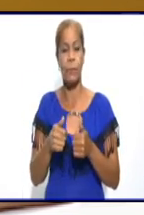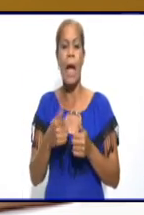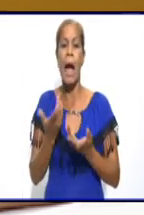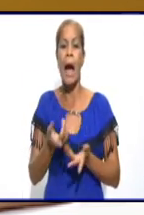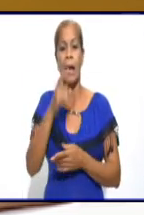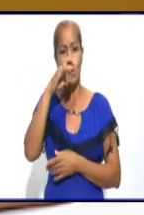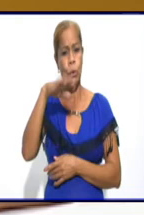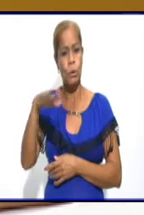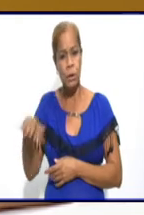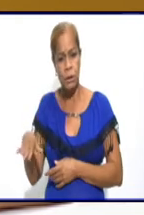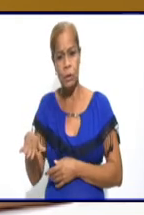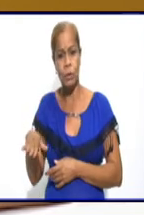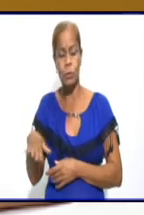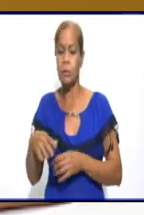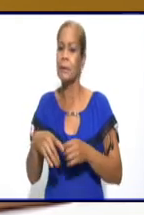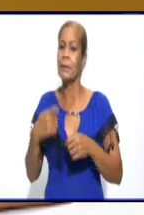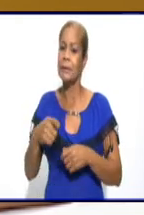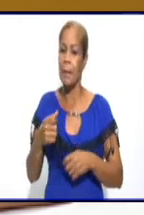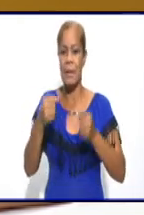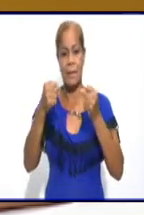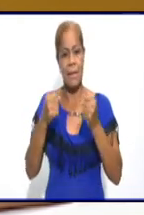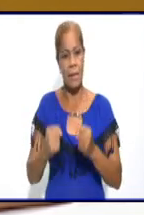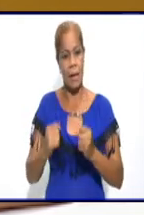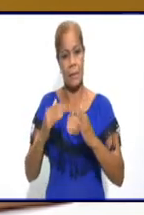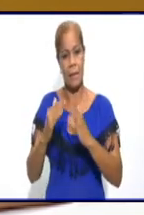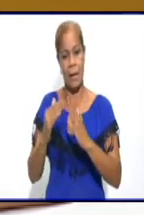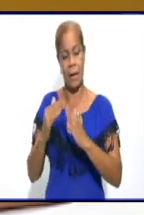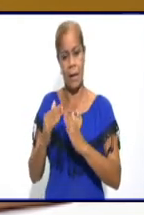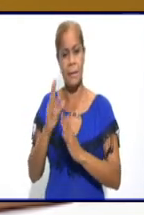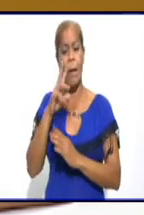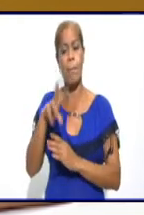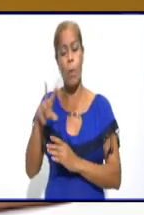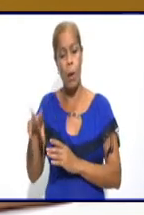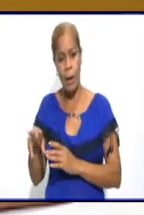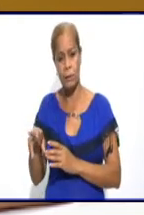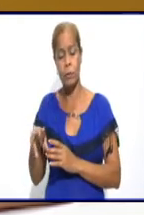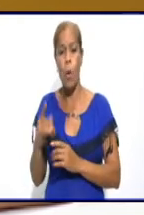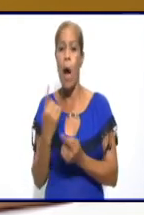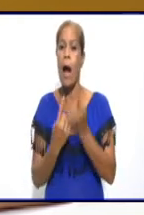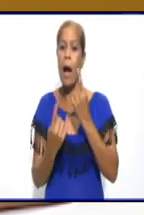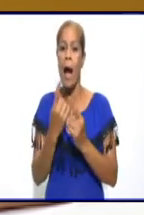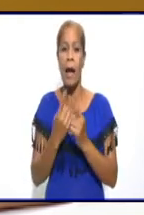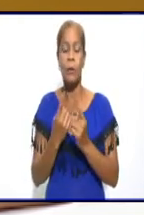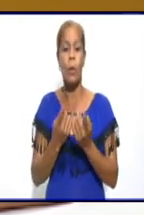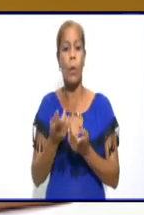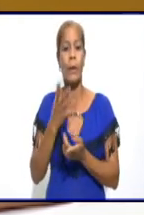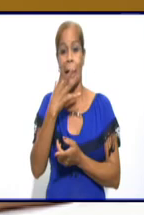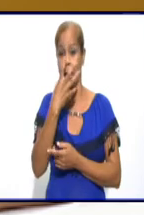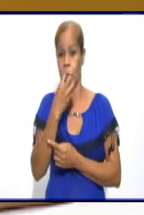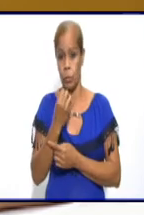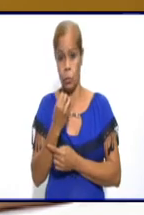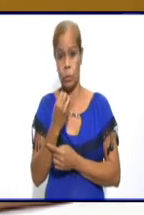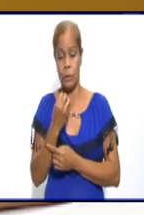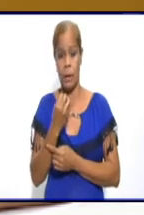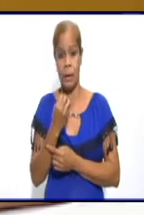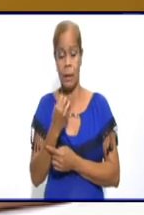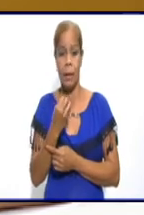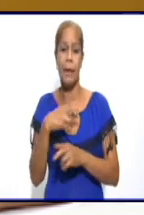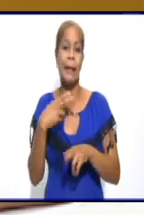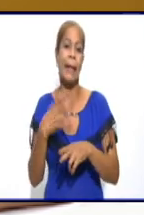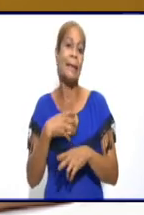tratar de tenerlos en la casa igual es buscando algo que a ellos les guste que los entretengan para así poderlos estarlos